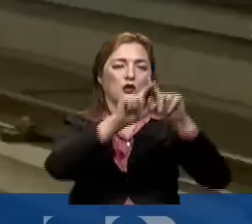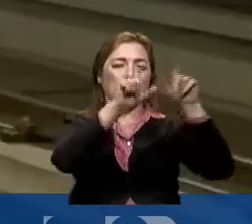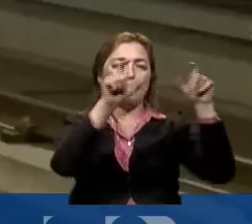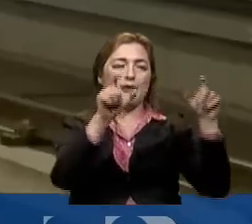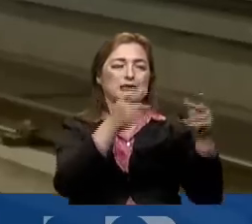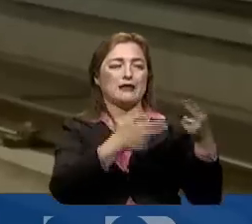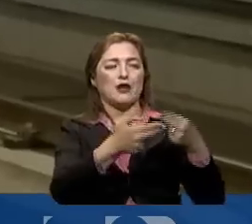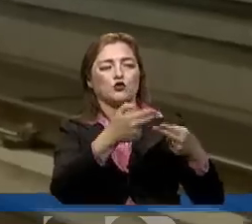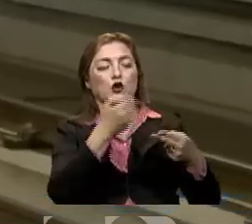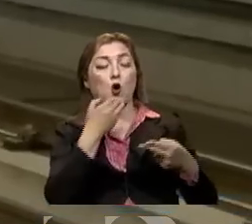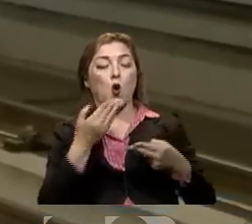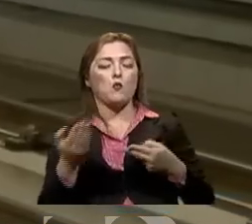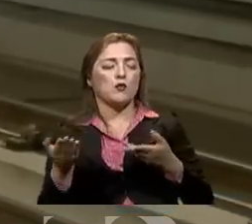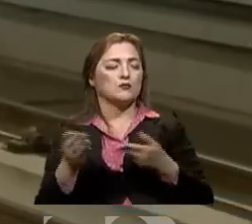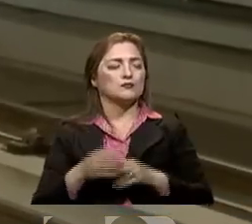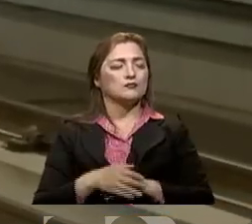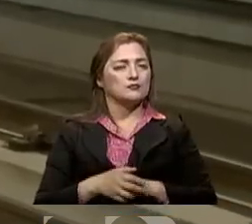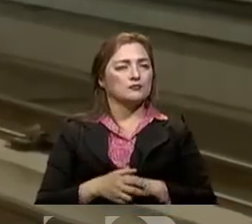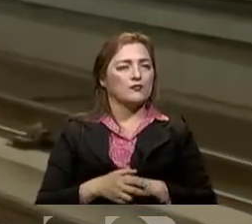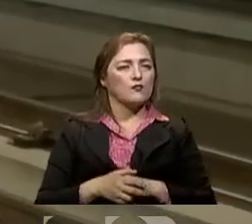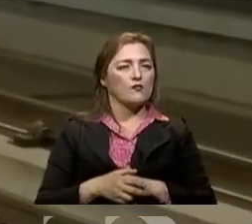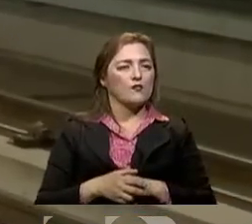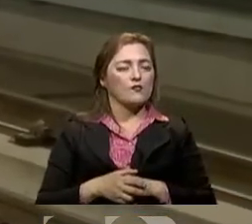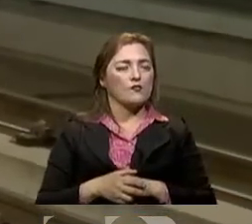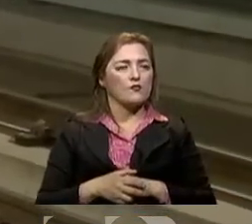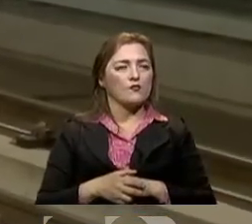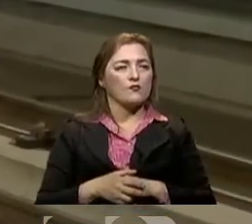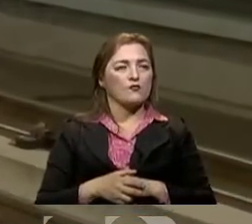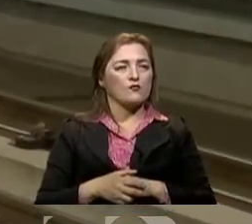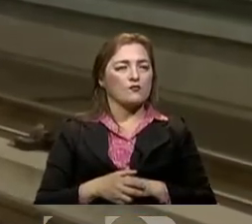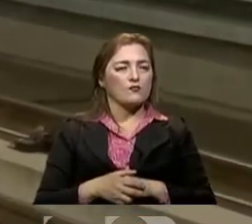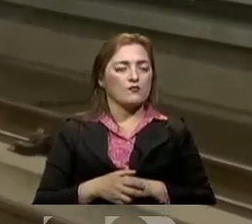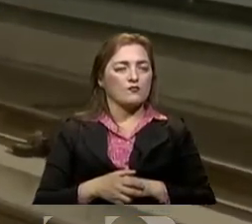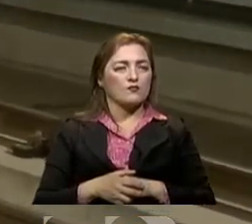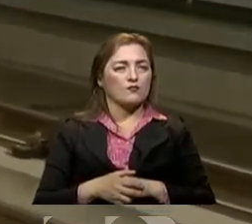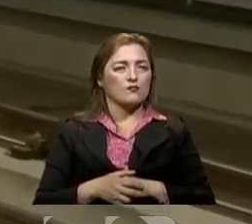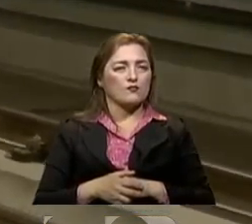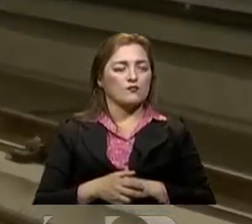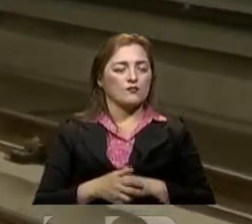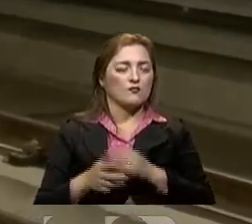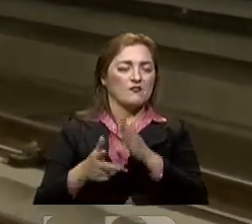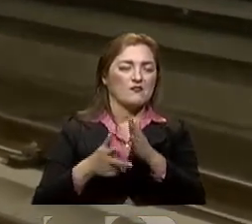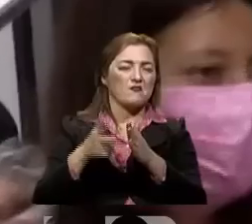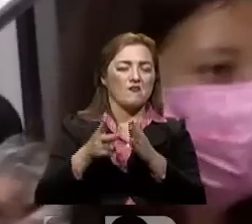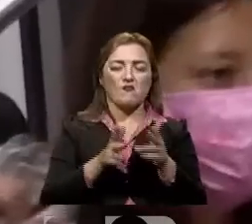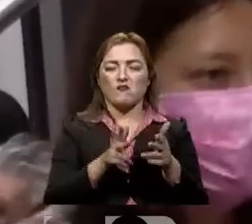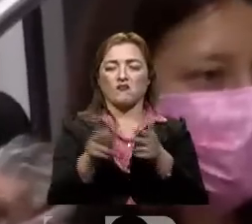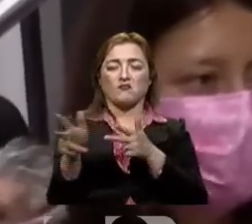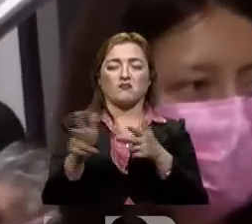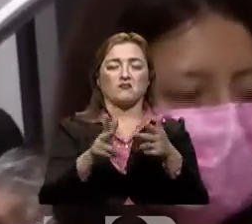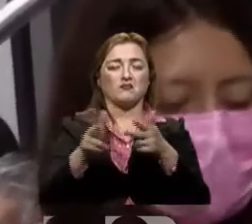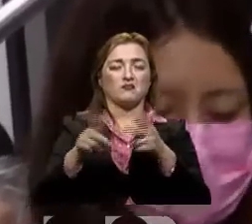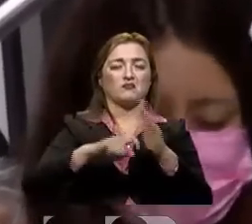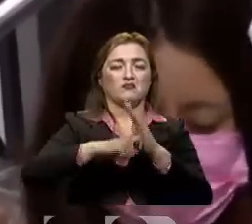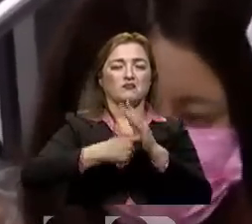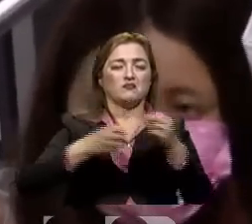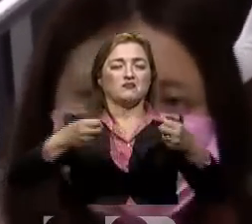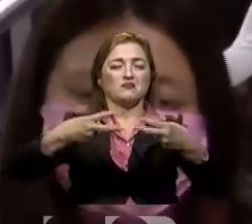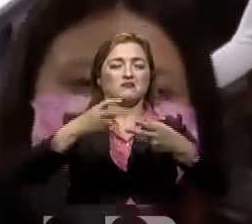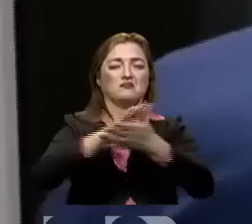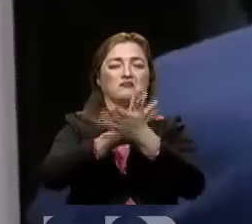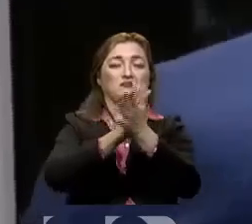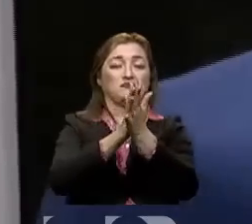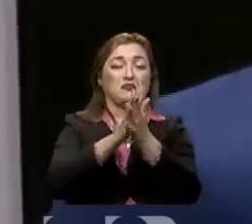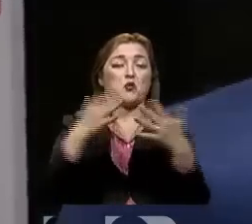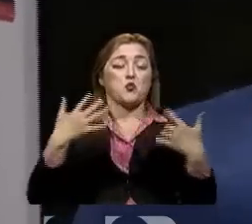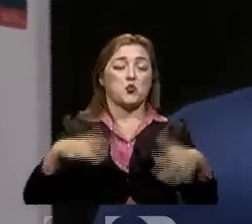la empresa. Los ediles insisten además en que es peligroso que se continúe con el movimiento de trenes sin que estén vigentes los seguros